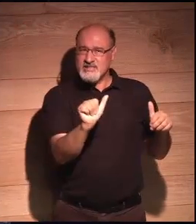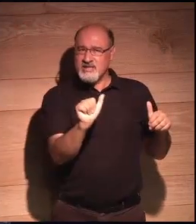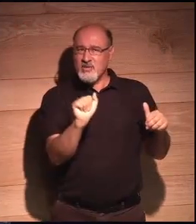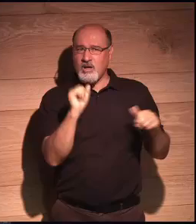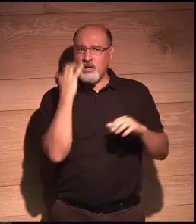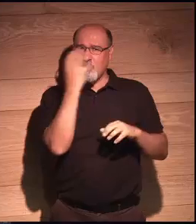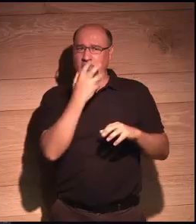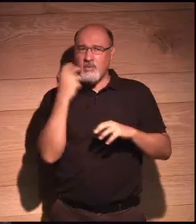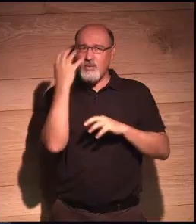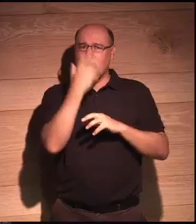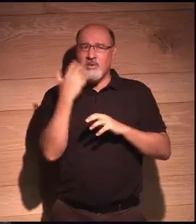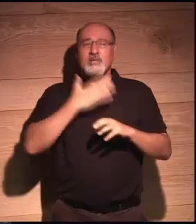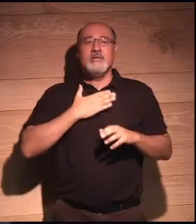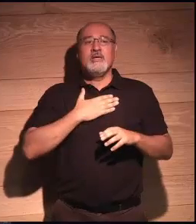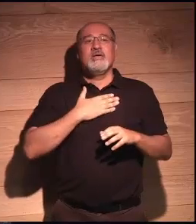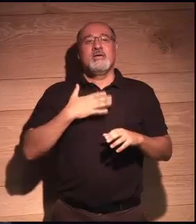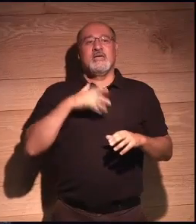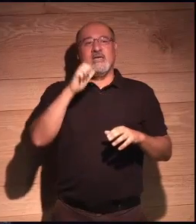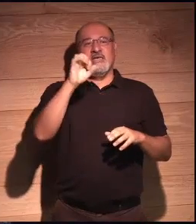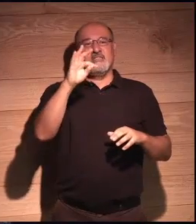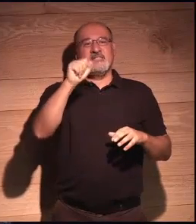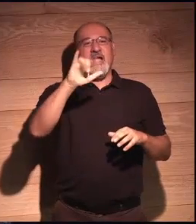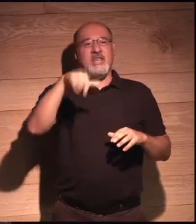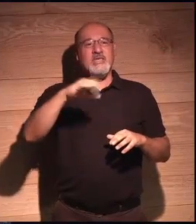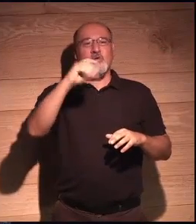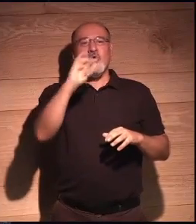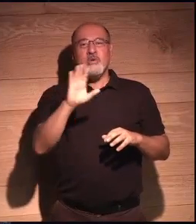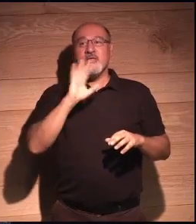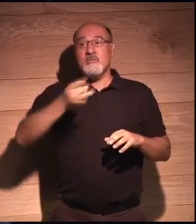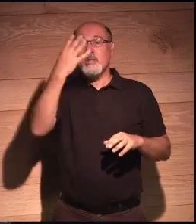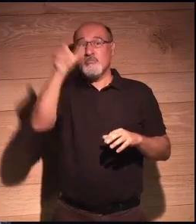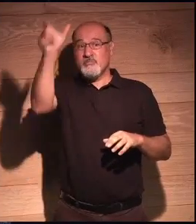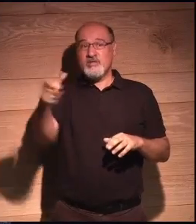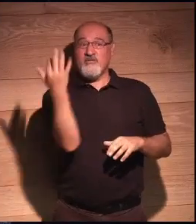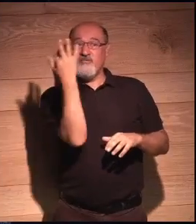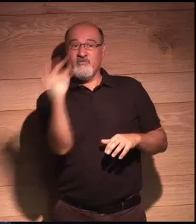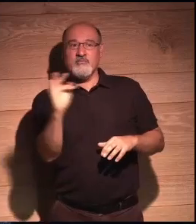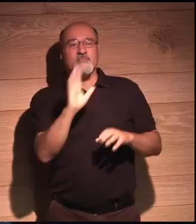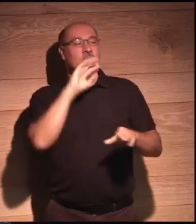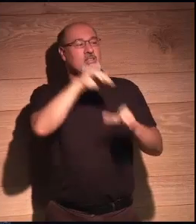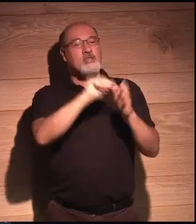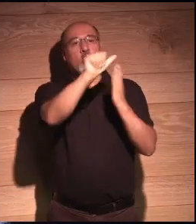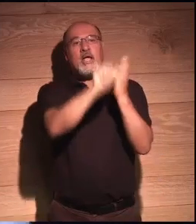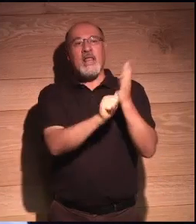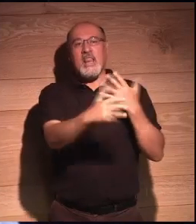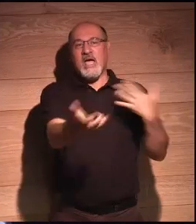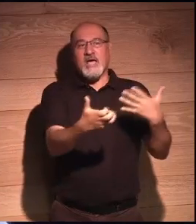Stanley Kubrick que rodó es un invento de un francés que creó para el canal Arte una fake